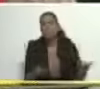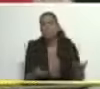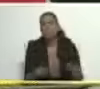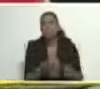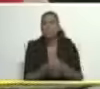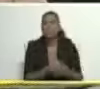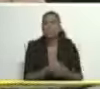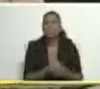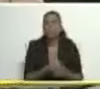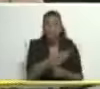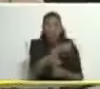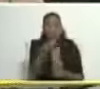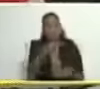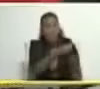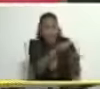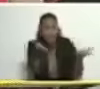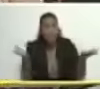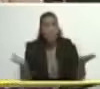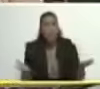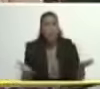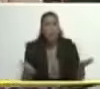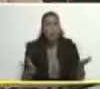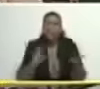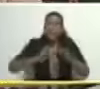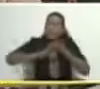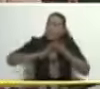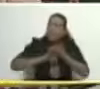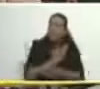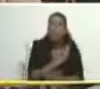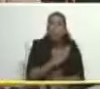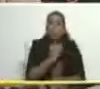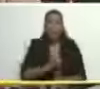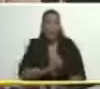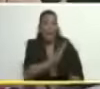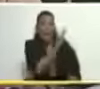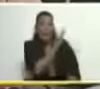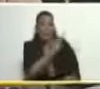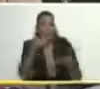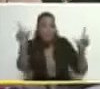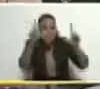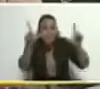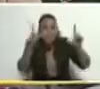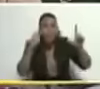cuando vemos el genocidio de Gaza en la televisión,